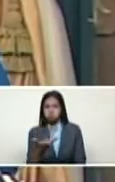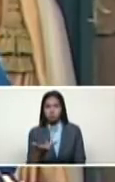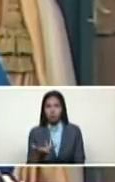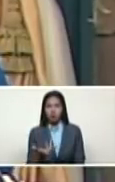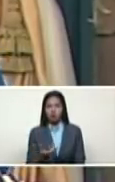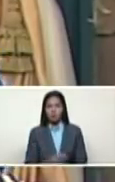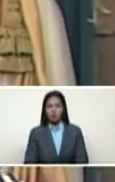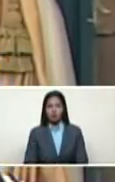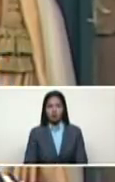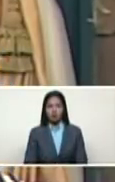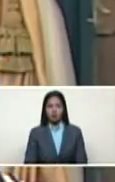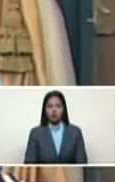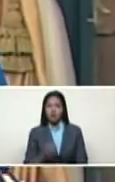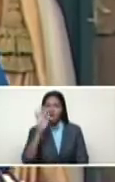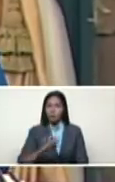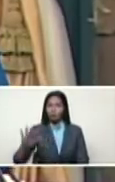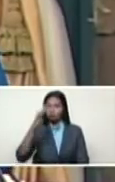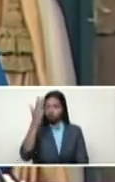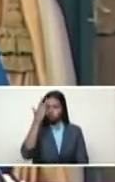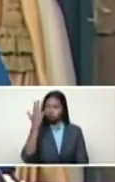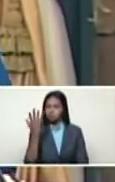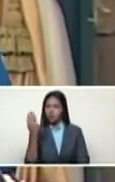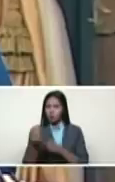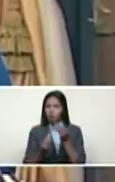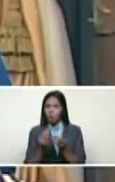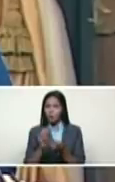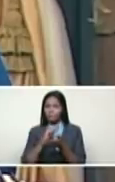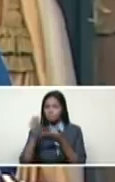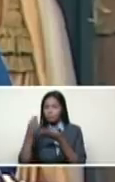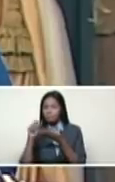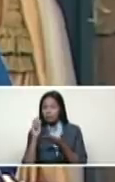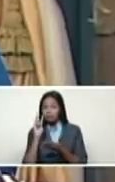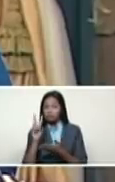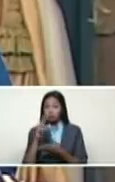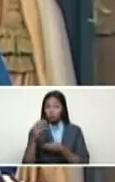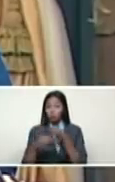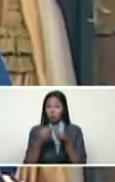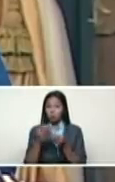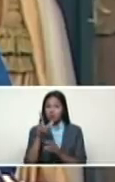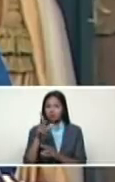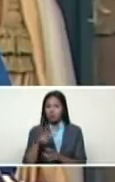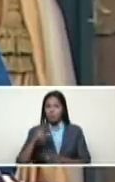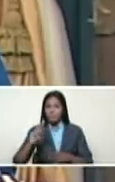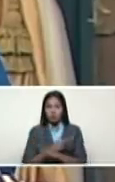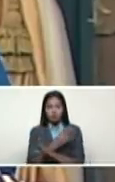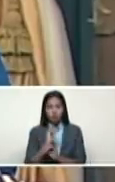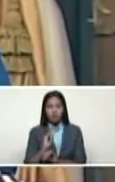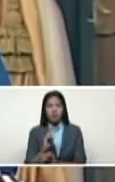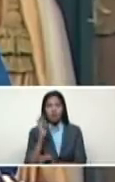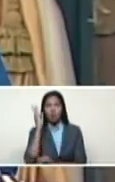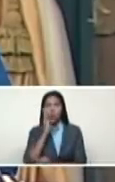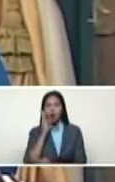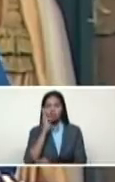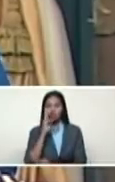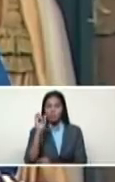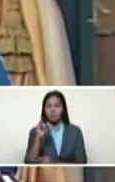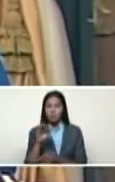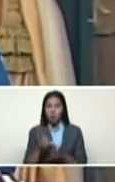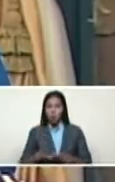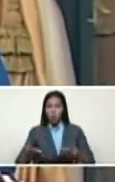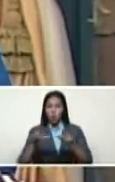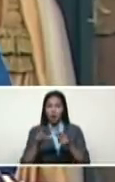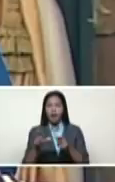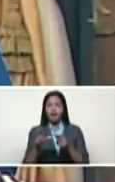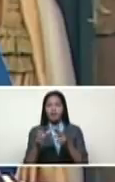un exabrupto, y el mundo tiene que tomar apuntes sobre el exabrupto de la violación en Washington, capital de los Estados Unidos de